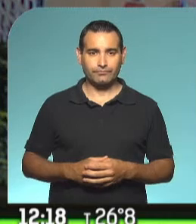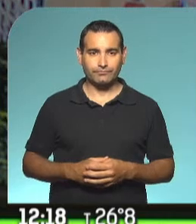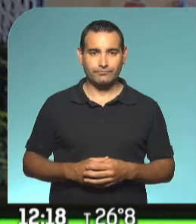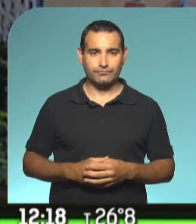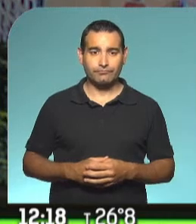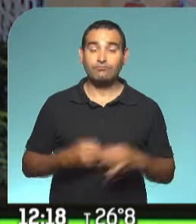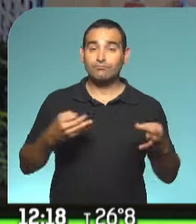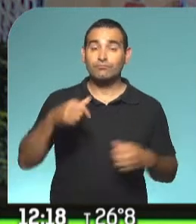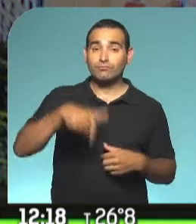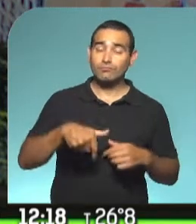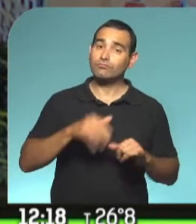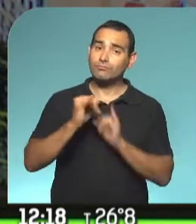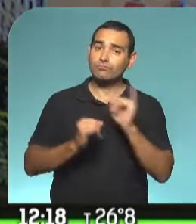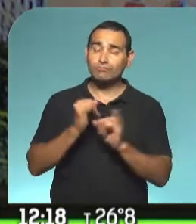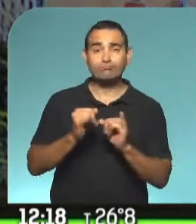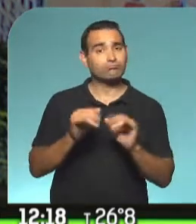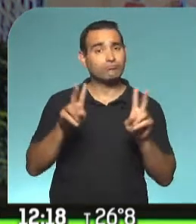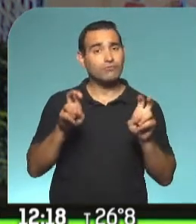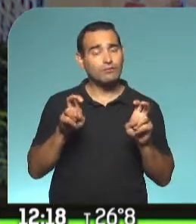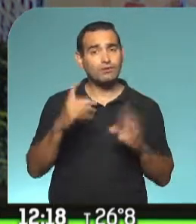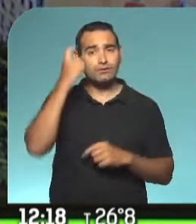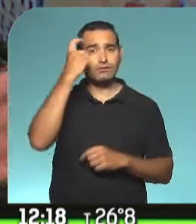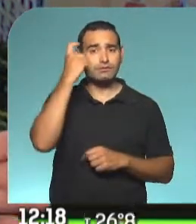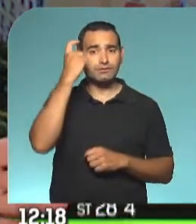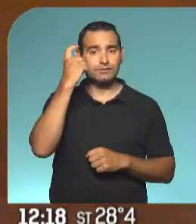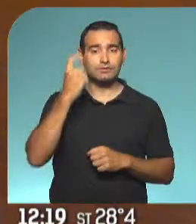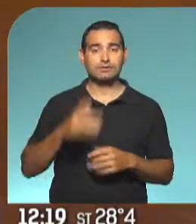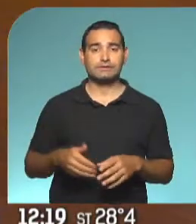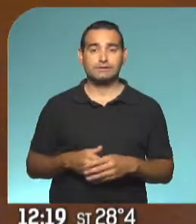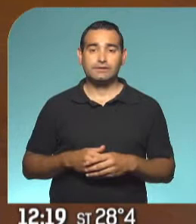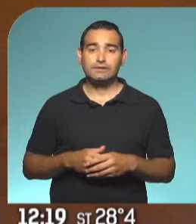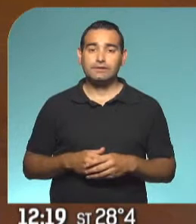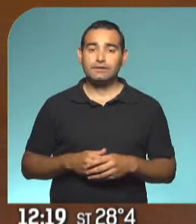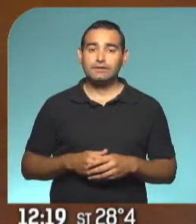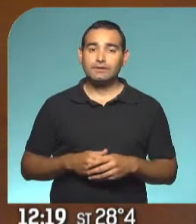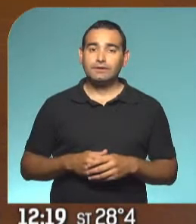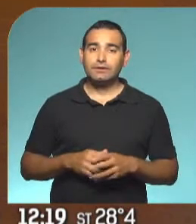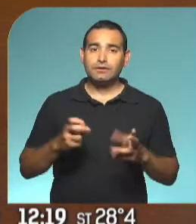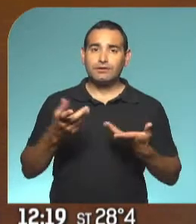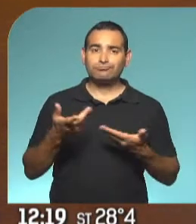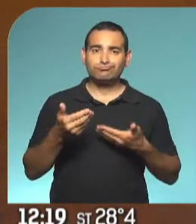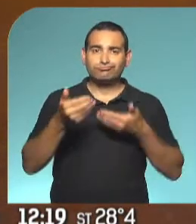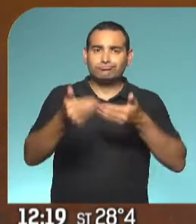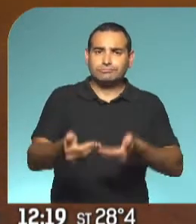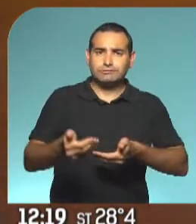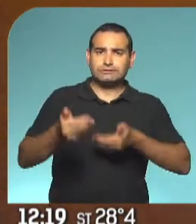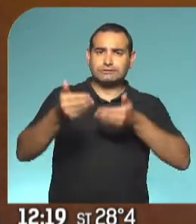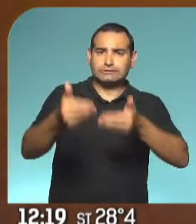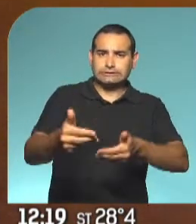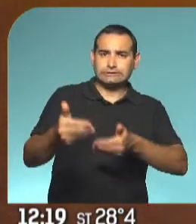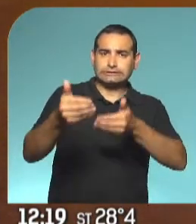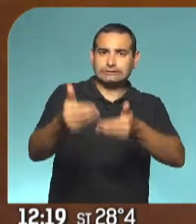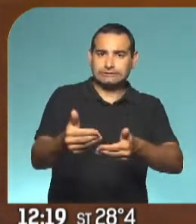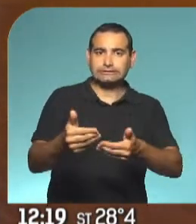bien vamos a hablar de un tema que en algún momento raúl sigue a finalizar no queda estas prórrogas acciones fueron estirando para